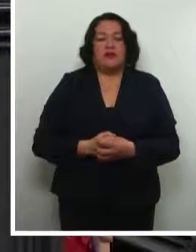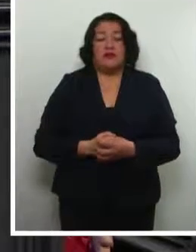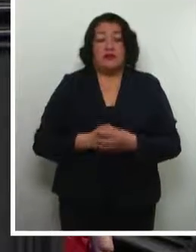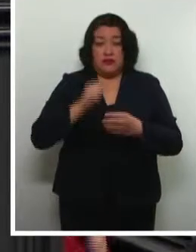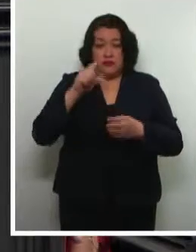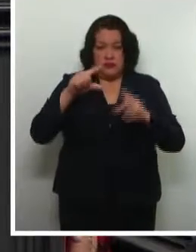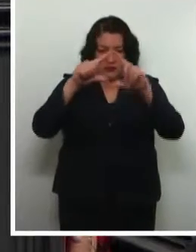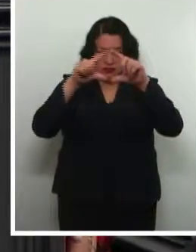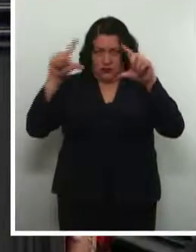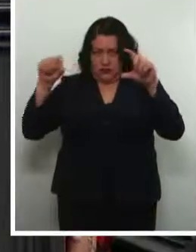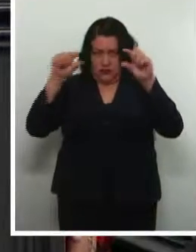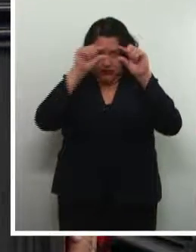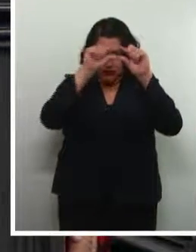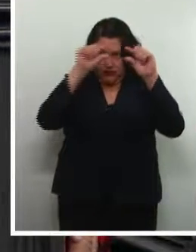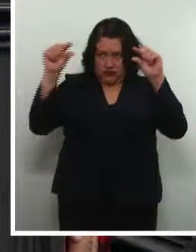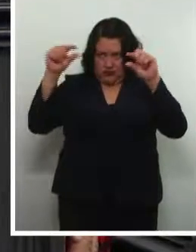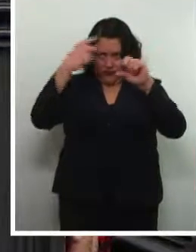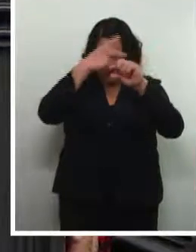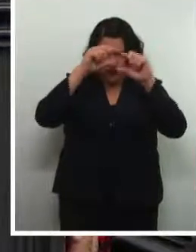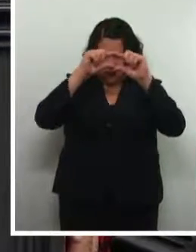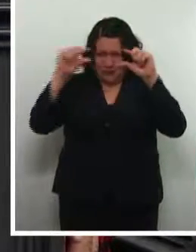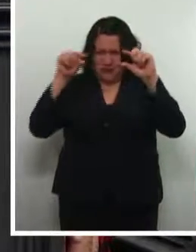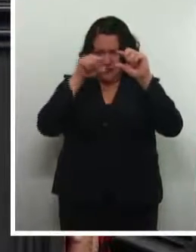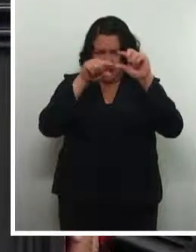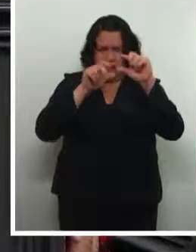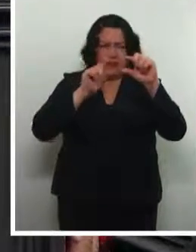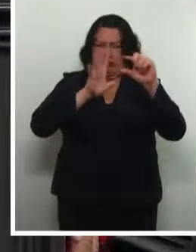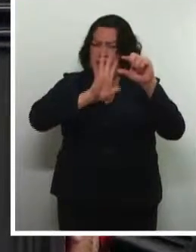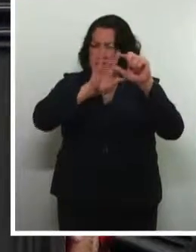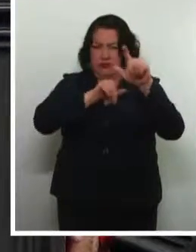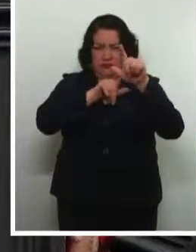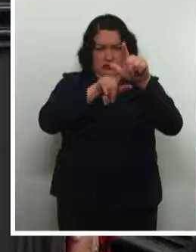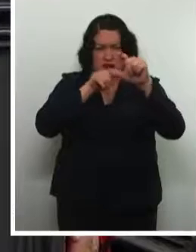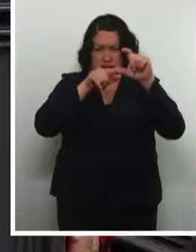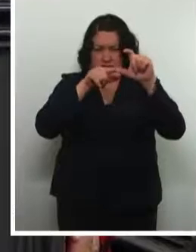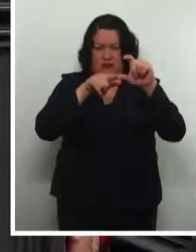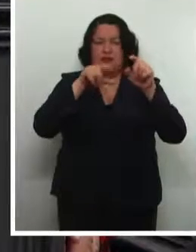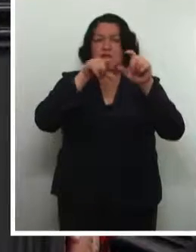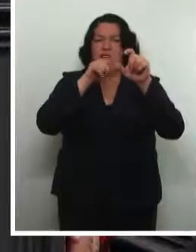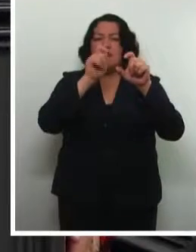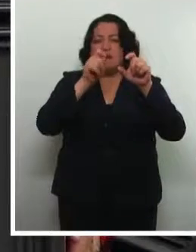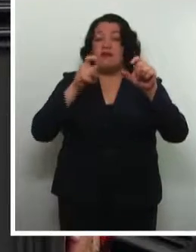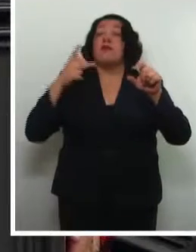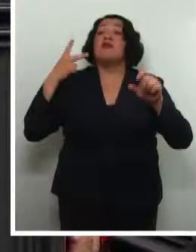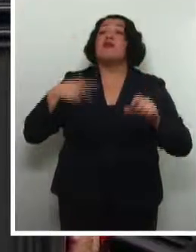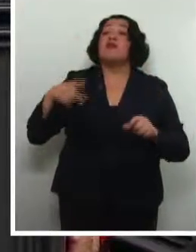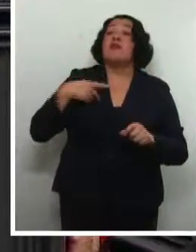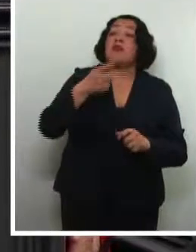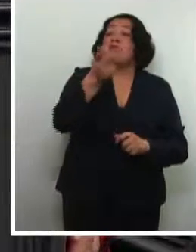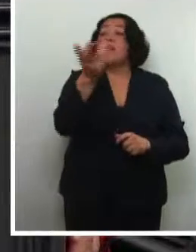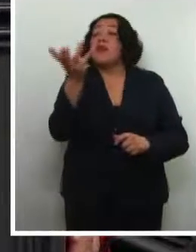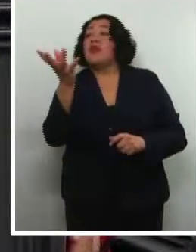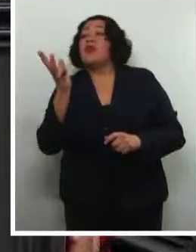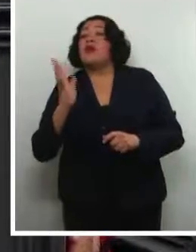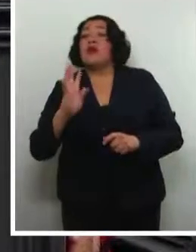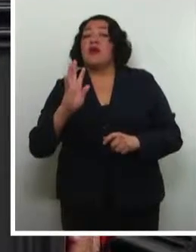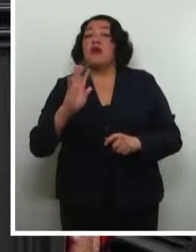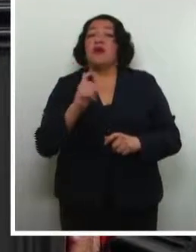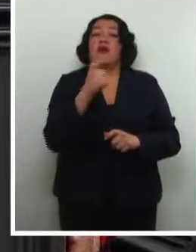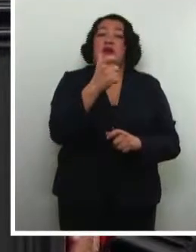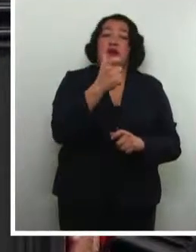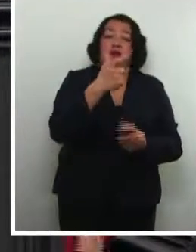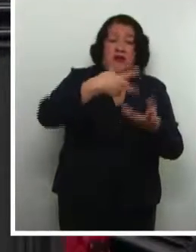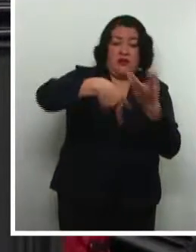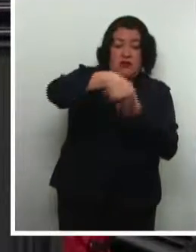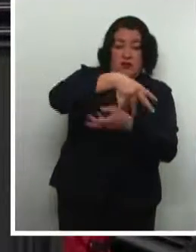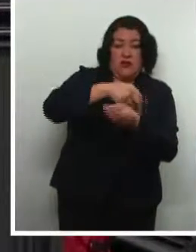primera parte donde se habla de que las personas tienen derecho a decidir sobre el uso y destino